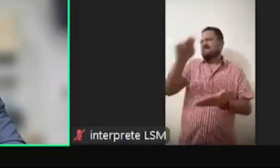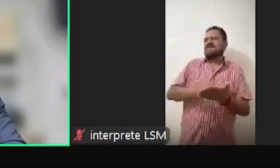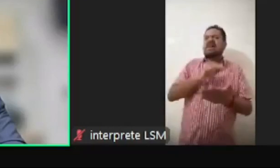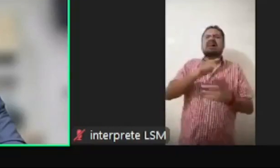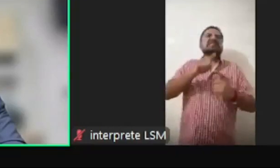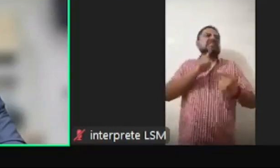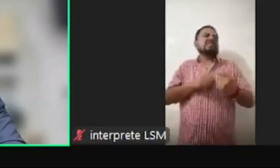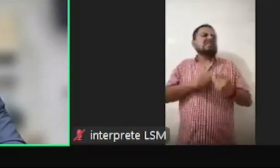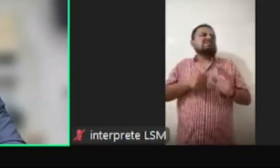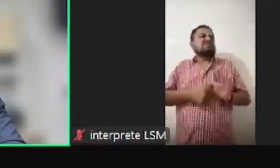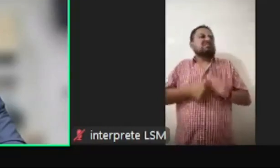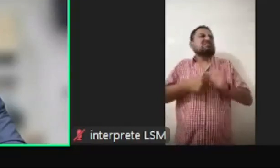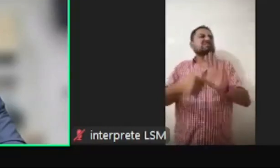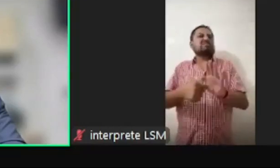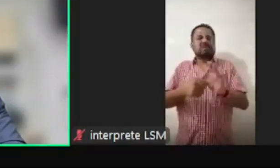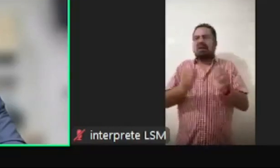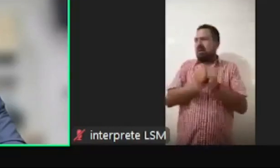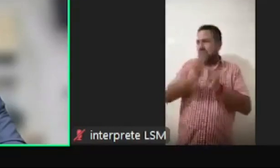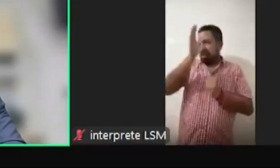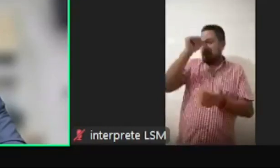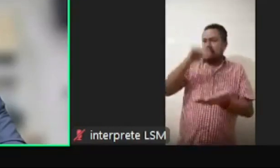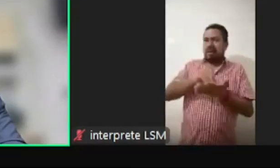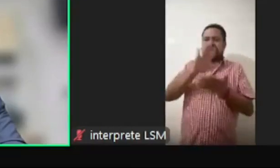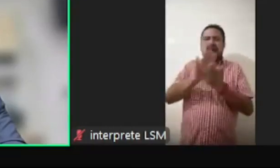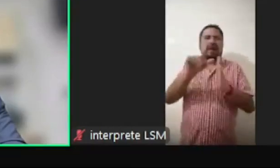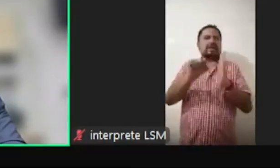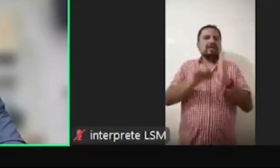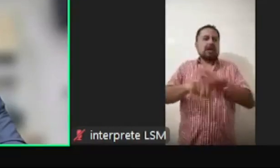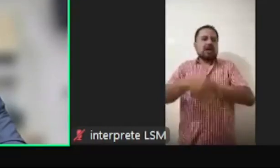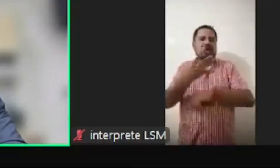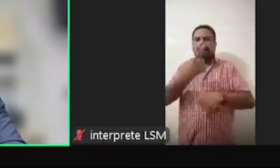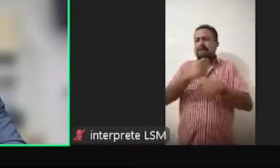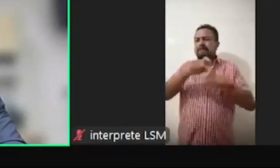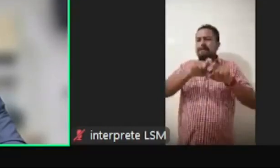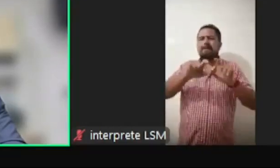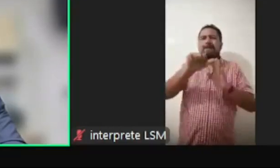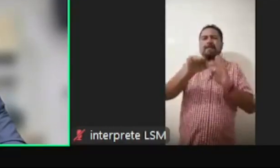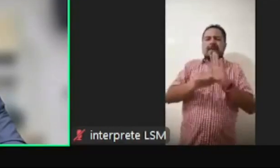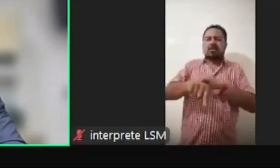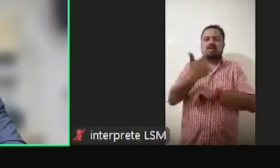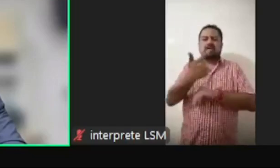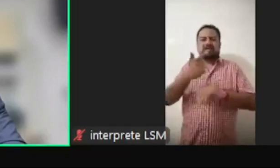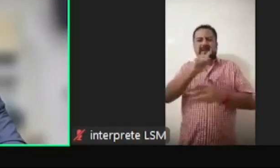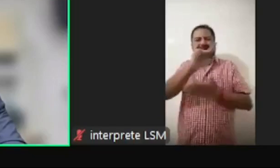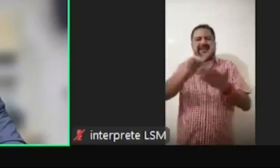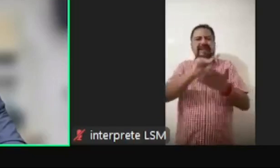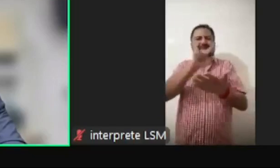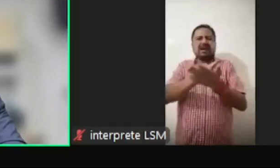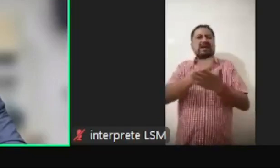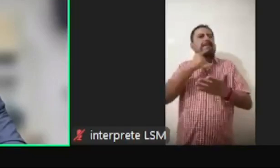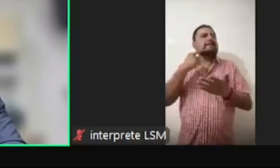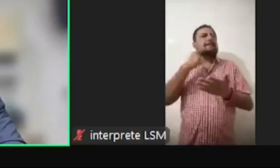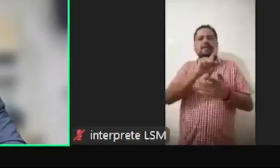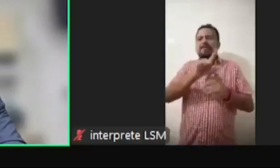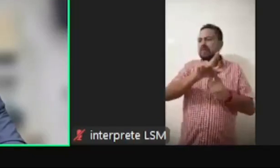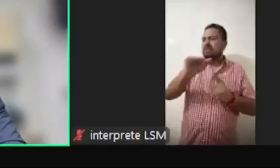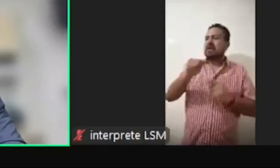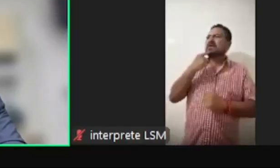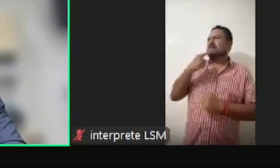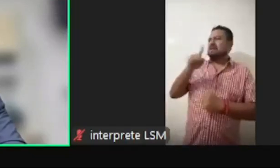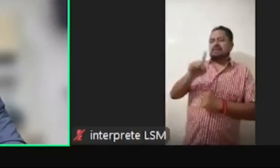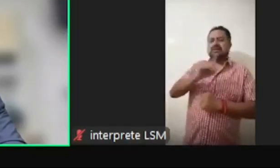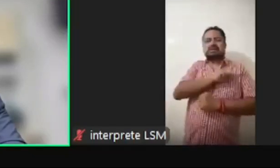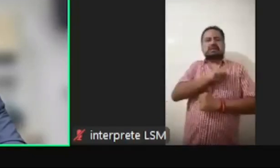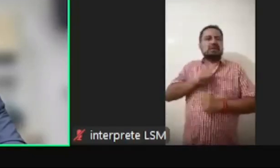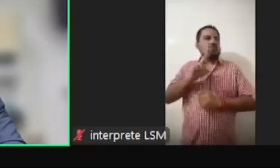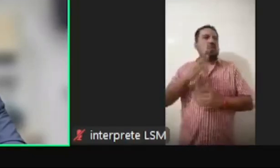ello de conformidad con el artículo 14, fracción primera, y artículo 12, fracción séptima de la Ley de Medios de Impugnación. En consecuencia, la demanda debe tener por no